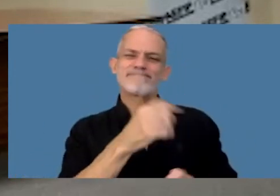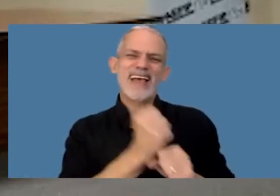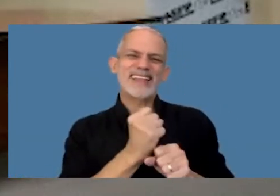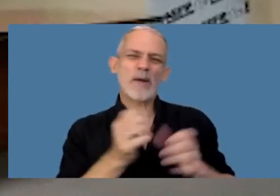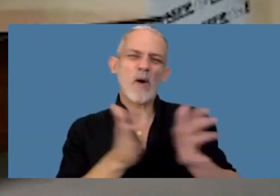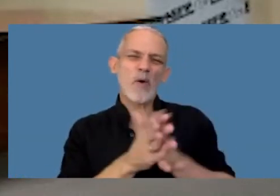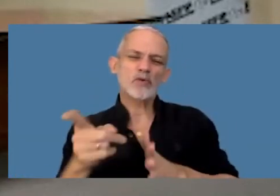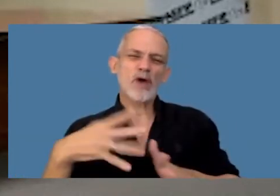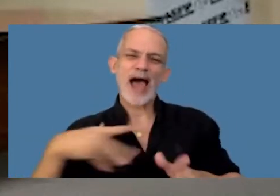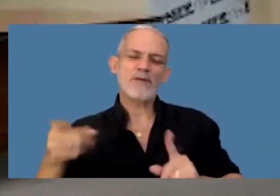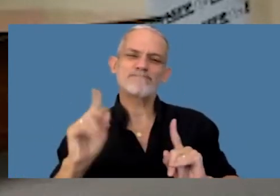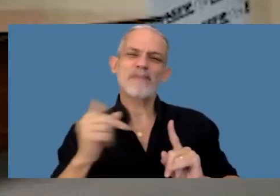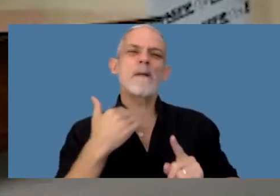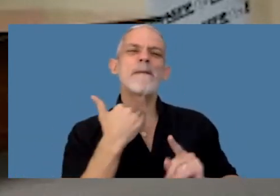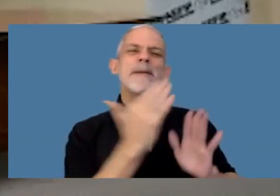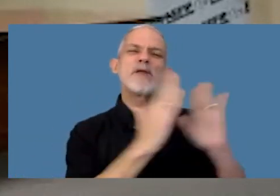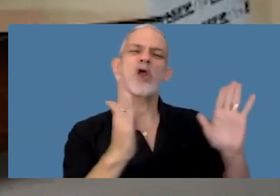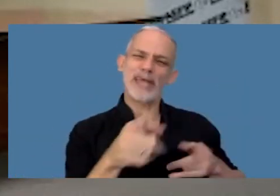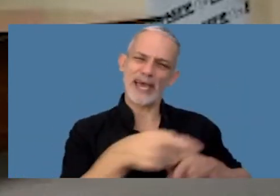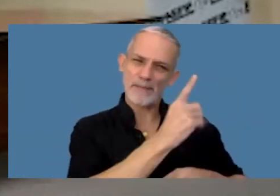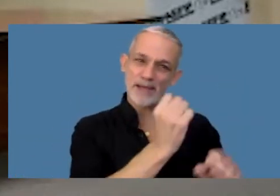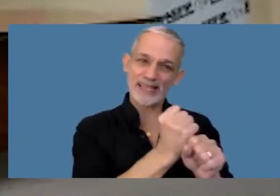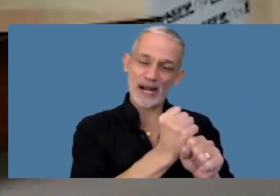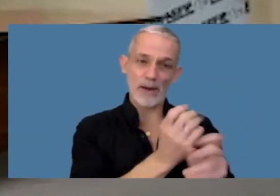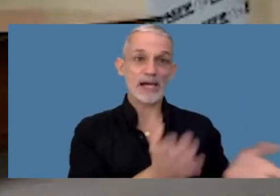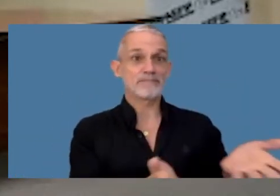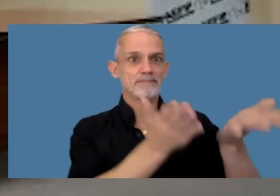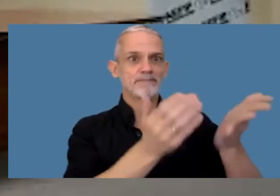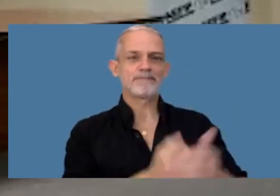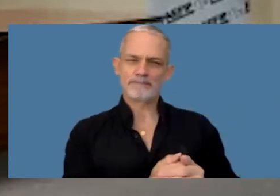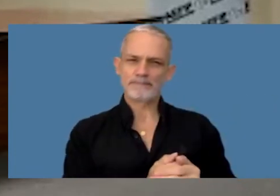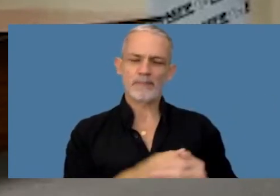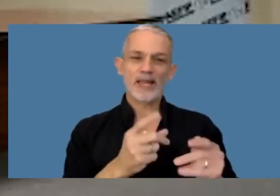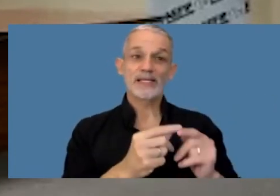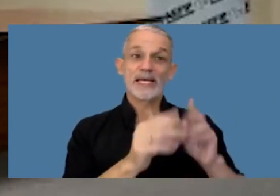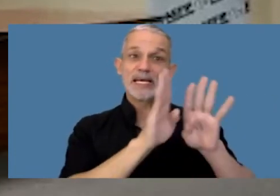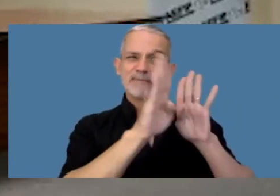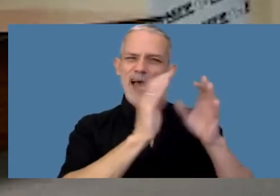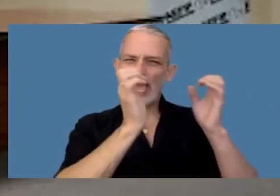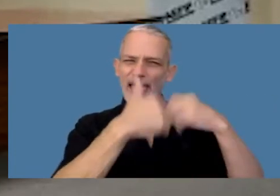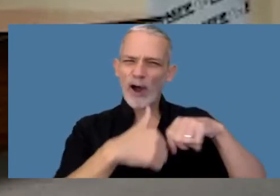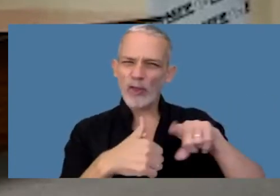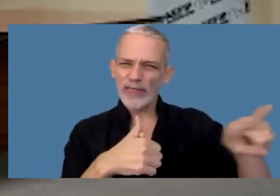la biblioteca. Y si puede ser detrás de los anaqueles, mejor.